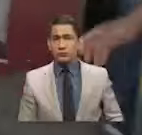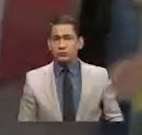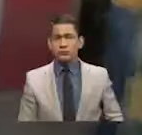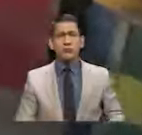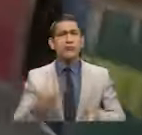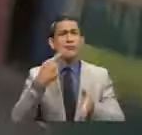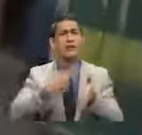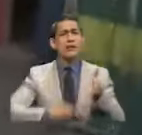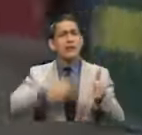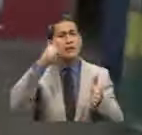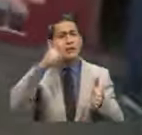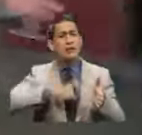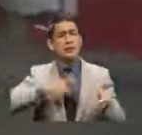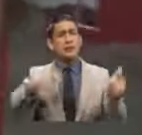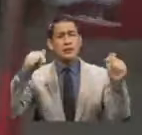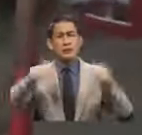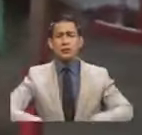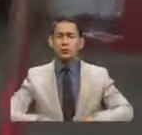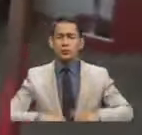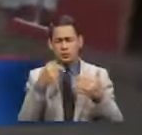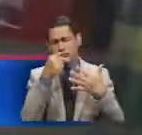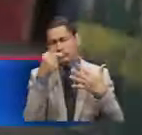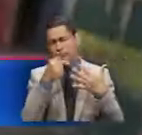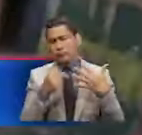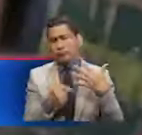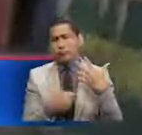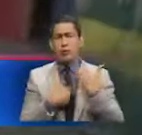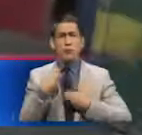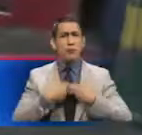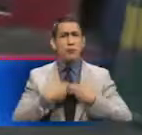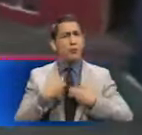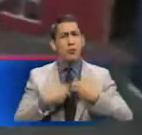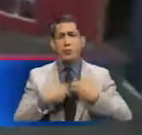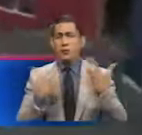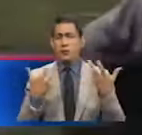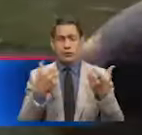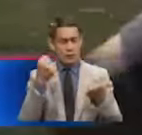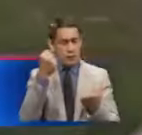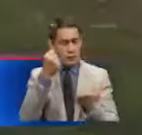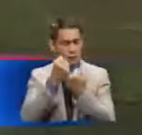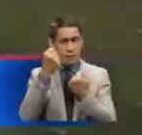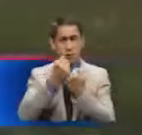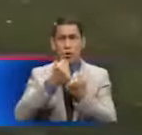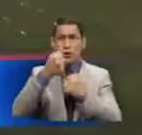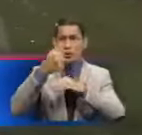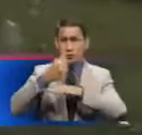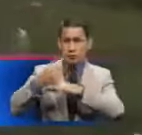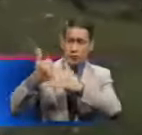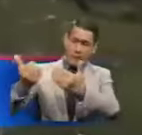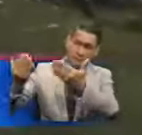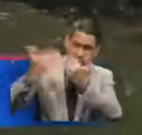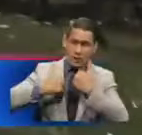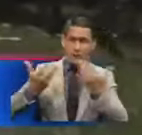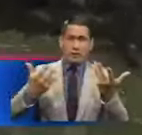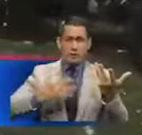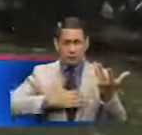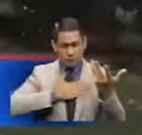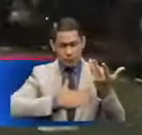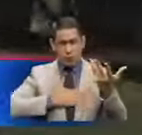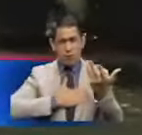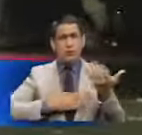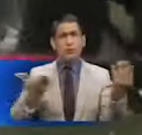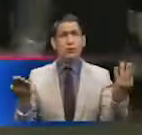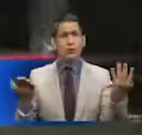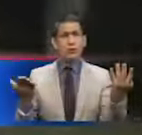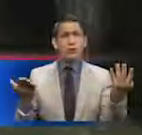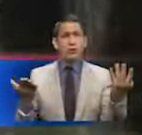Necesita Wuhan. De todo, niños, necesitamos de todo. Apoyo a las autoridades. Por favor, ayuden a este